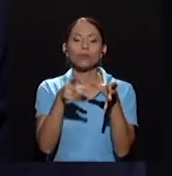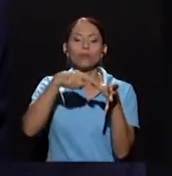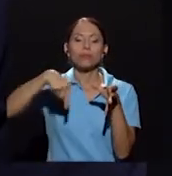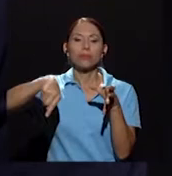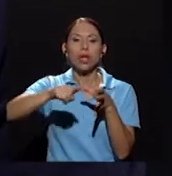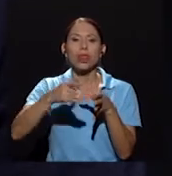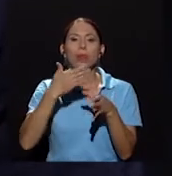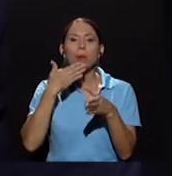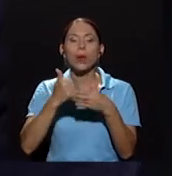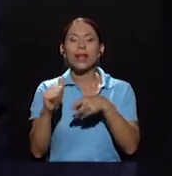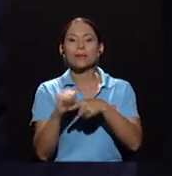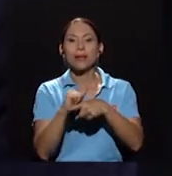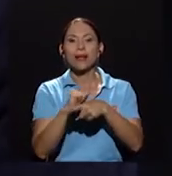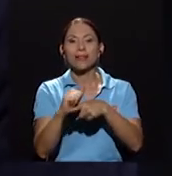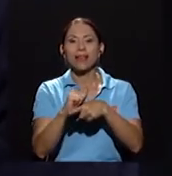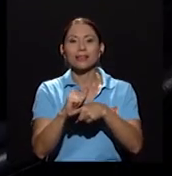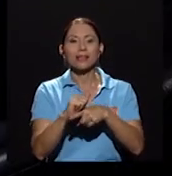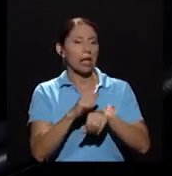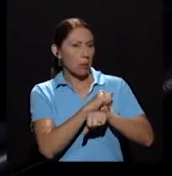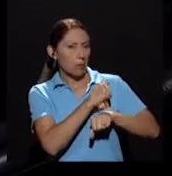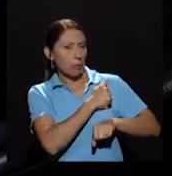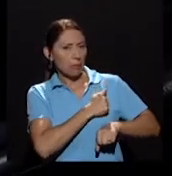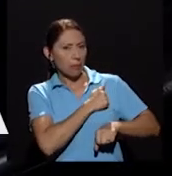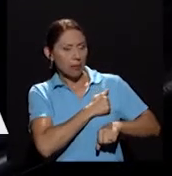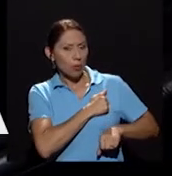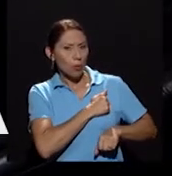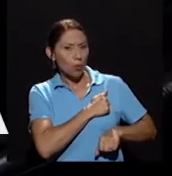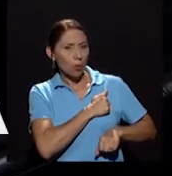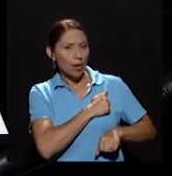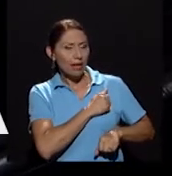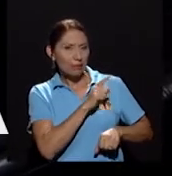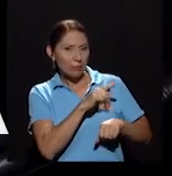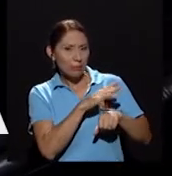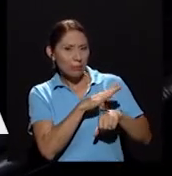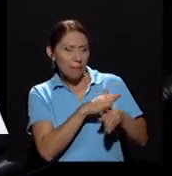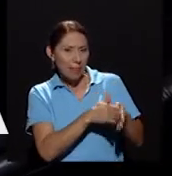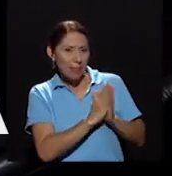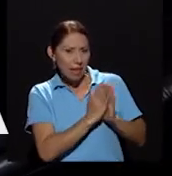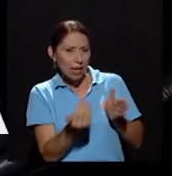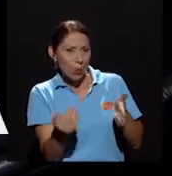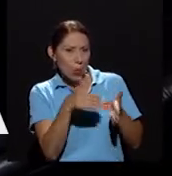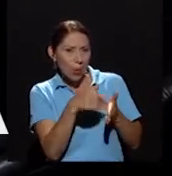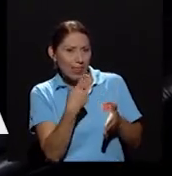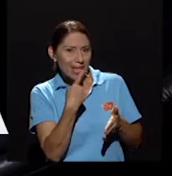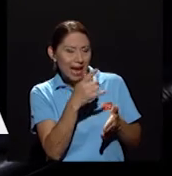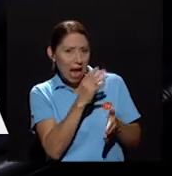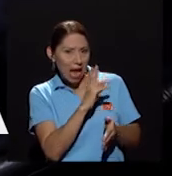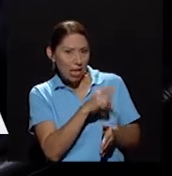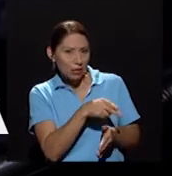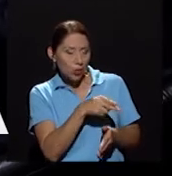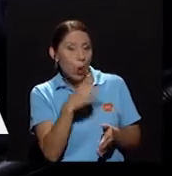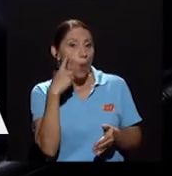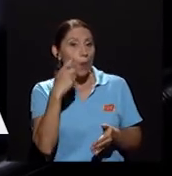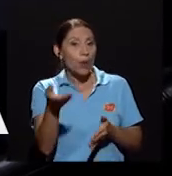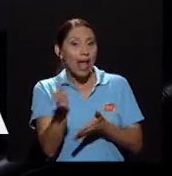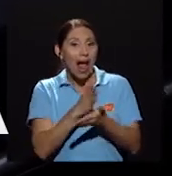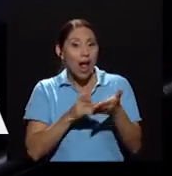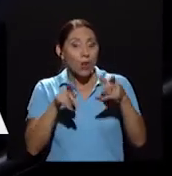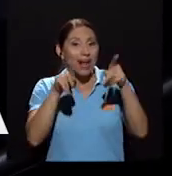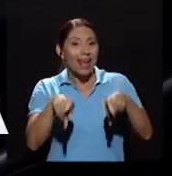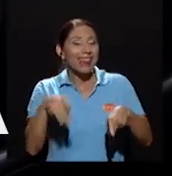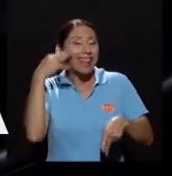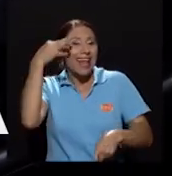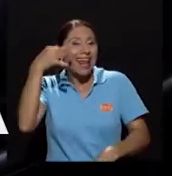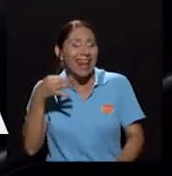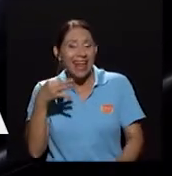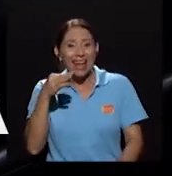y dejé menciones pedirle que vuelva a decir eso porque alguna gente cree que la oecd es otra cosa